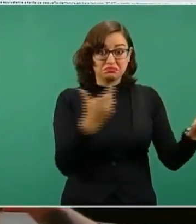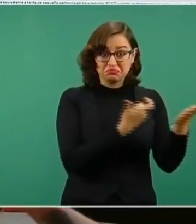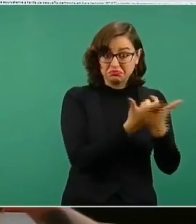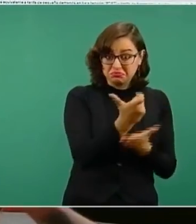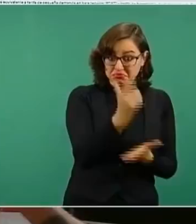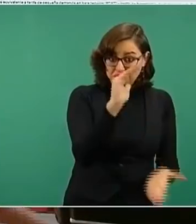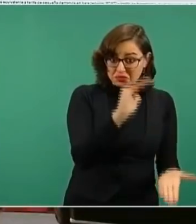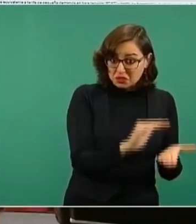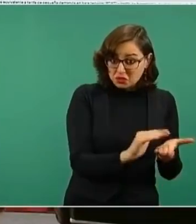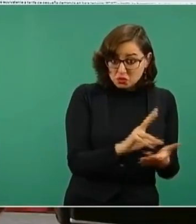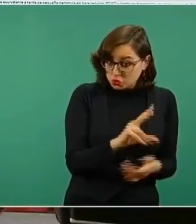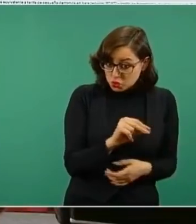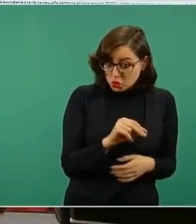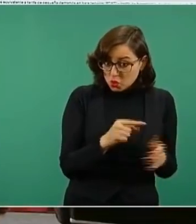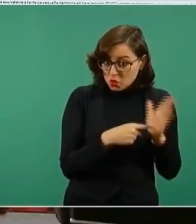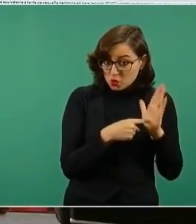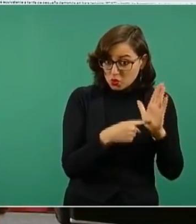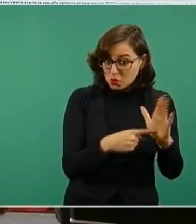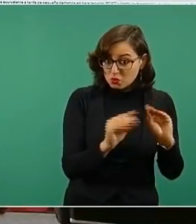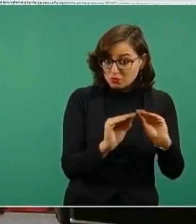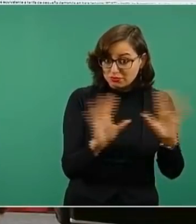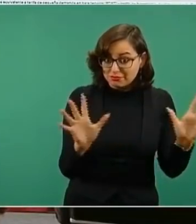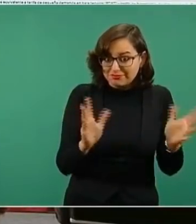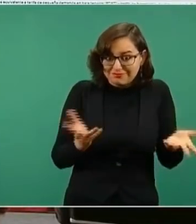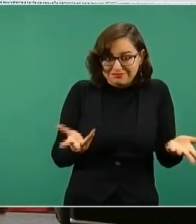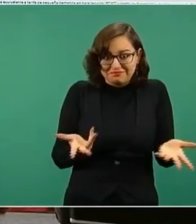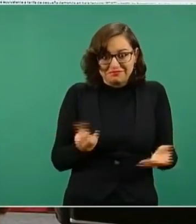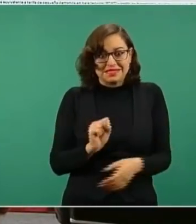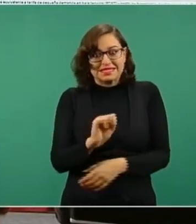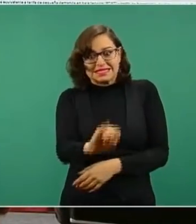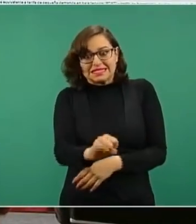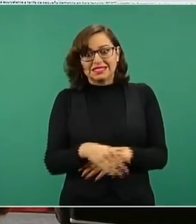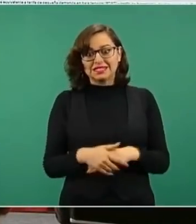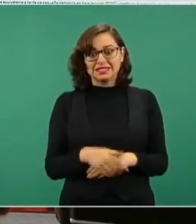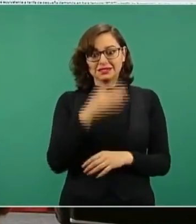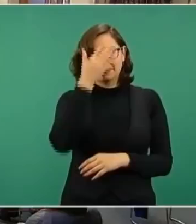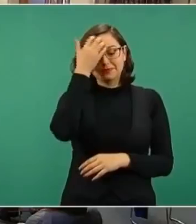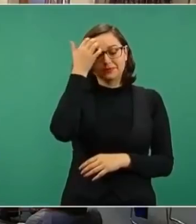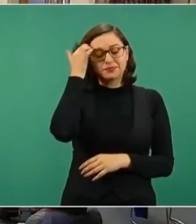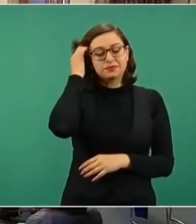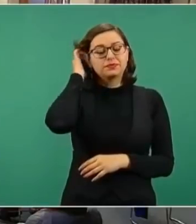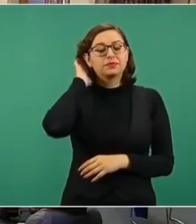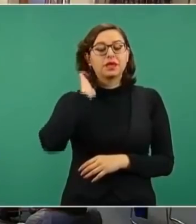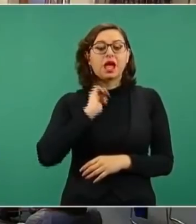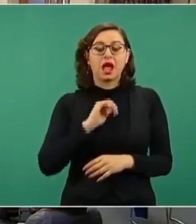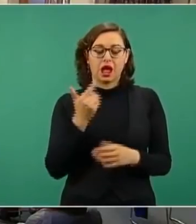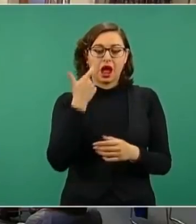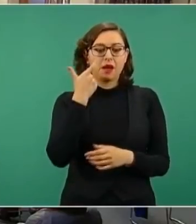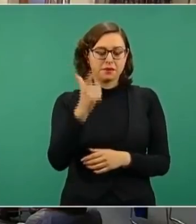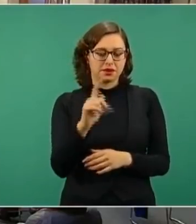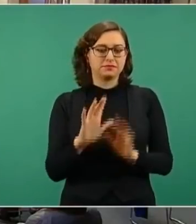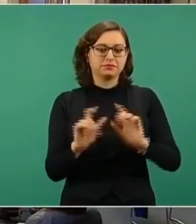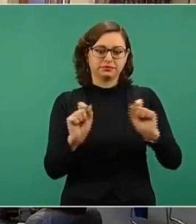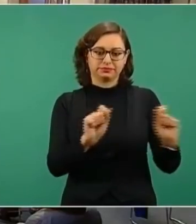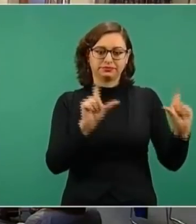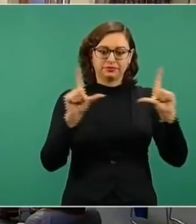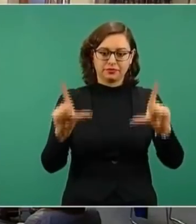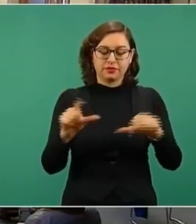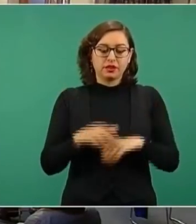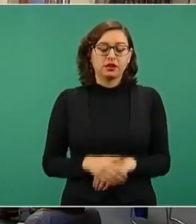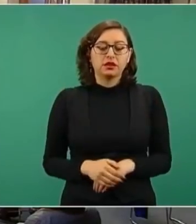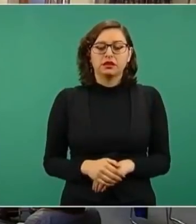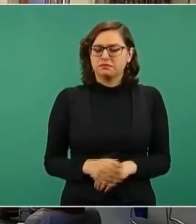verlo en el recibo que acabamos de ver cómo se lee. Esos 510 kilowatt